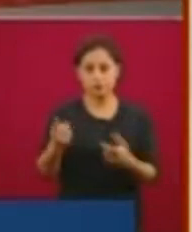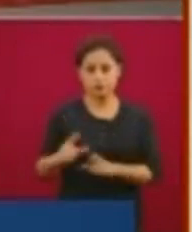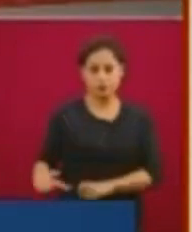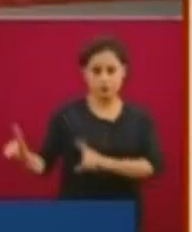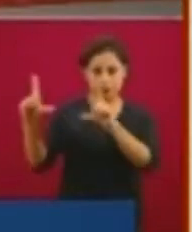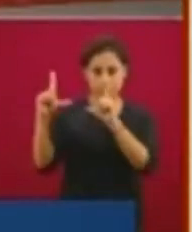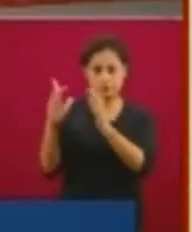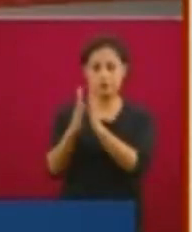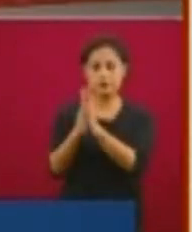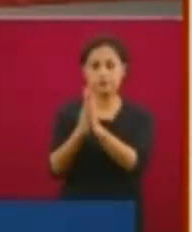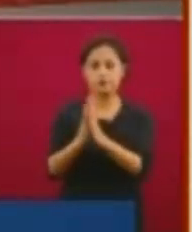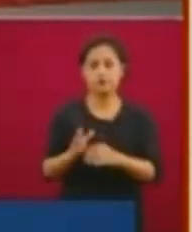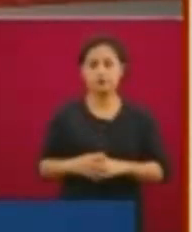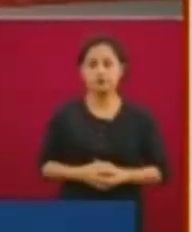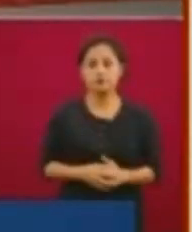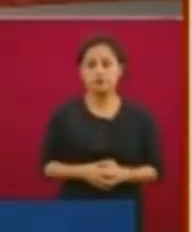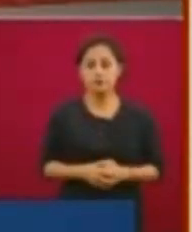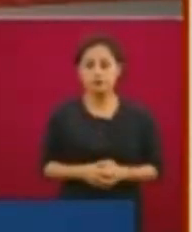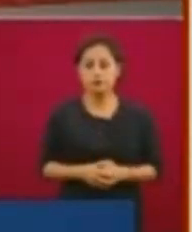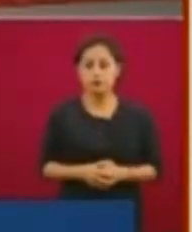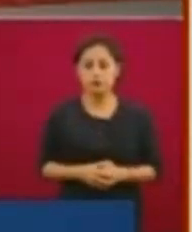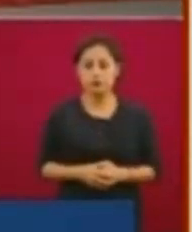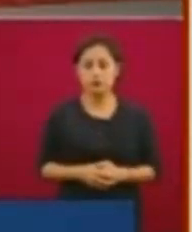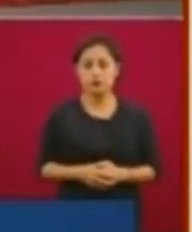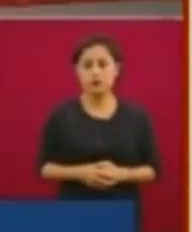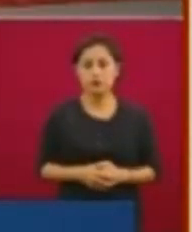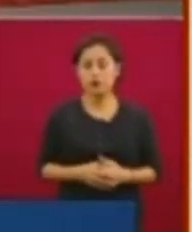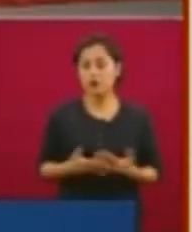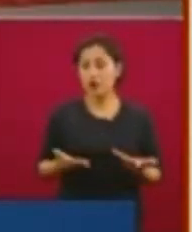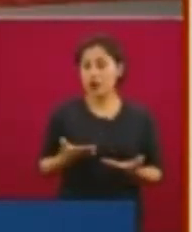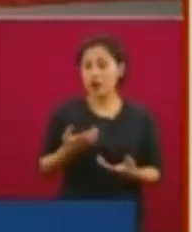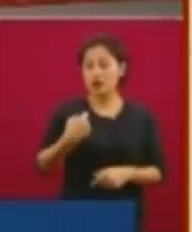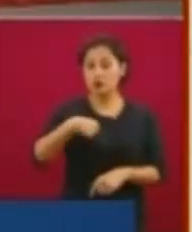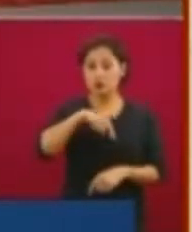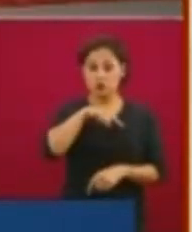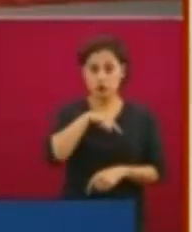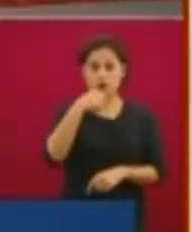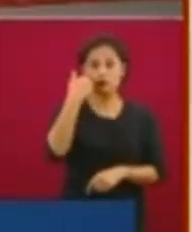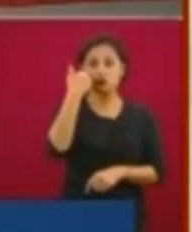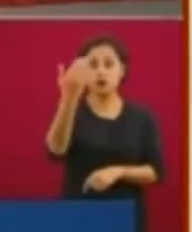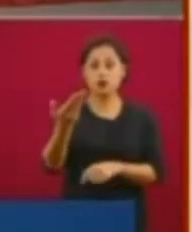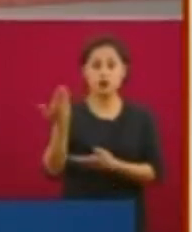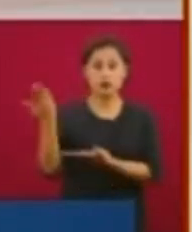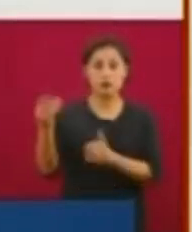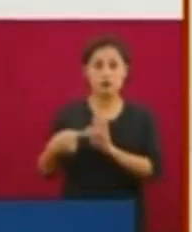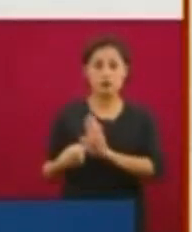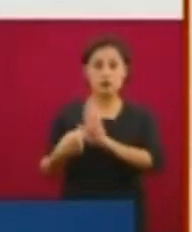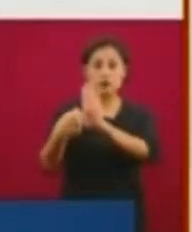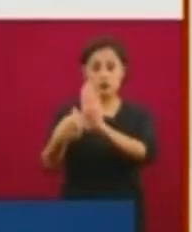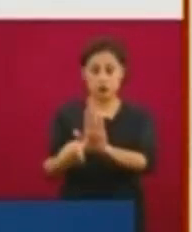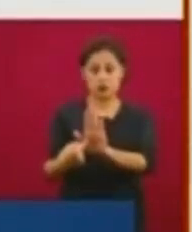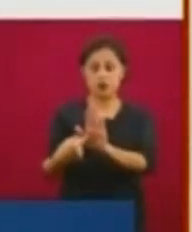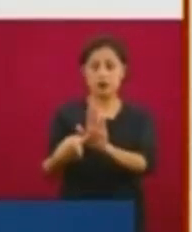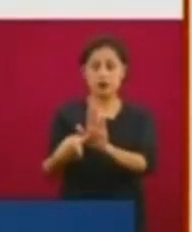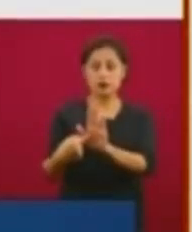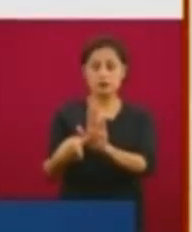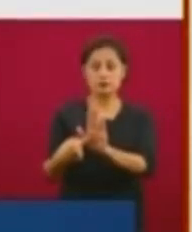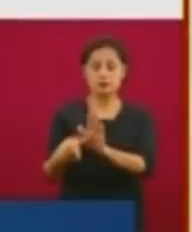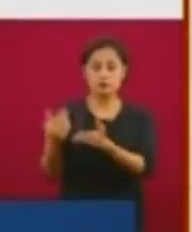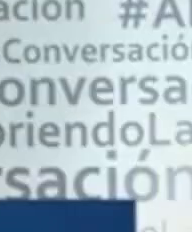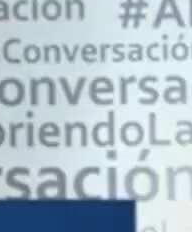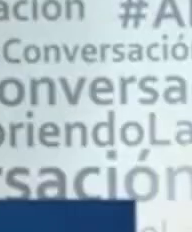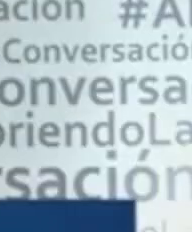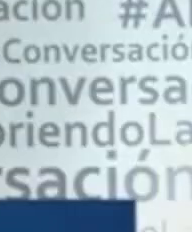con algunos gobernadores, para empezar a cruzar la información y ver qué proyectos podemos desarrollar. Ya. Pregunta,